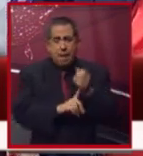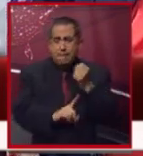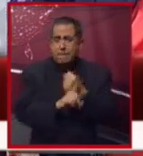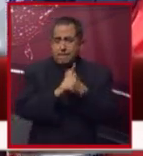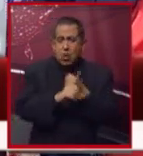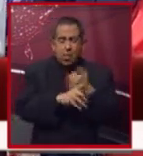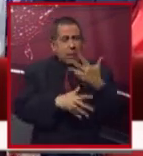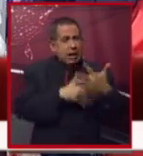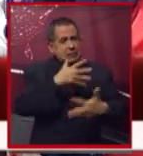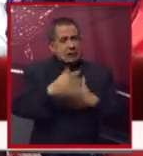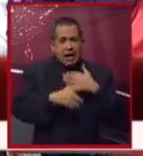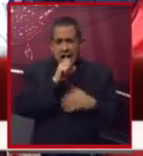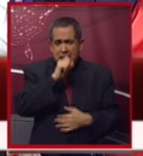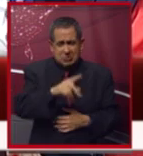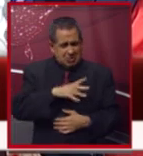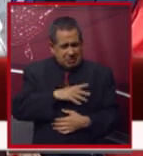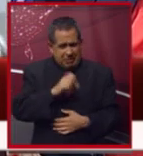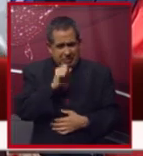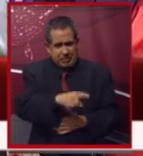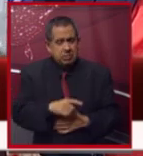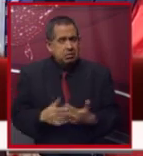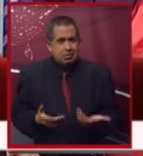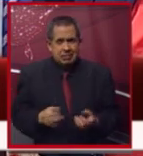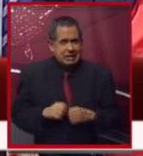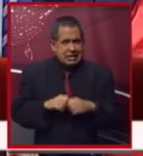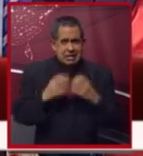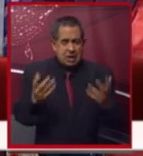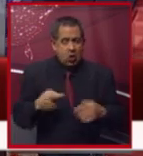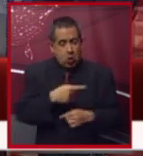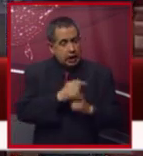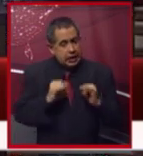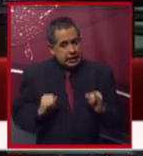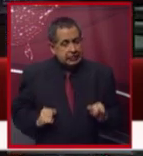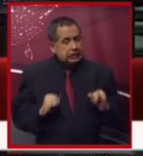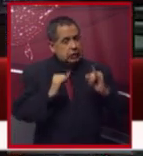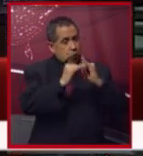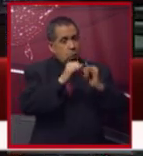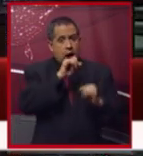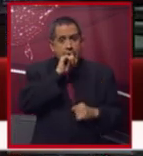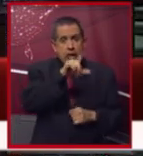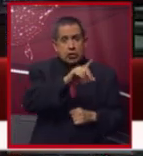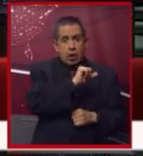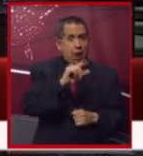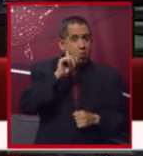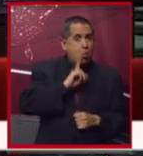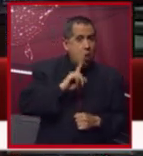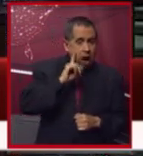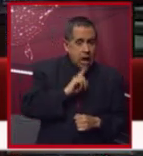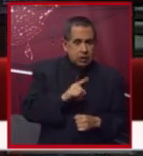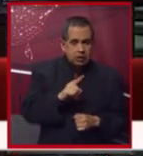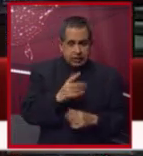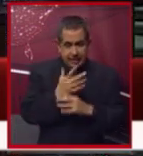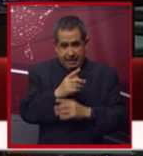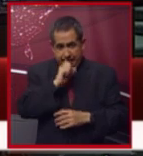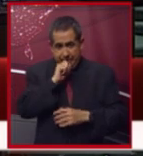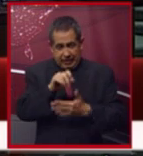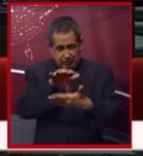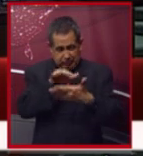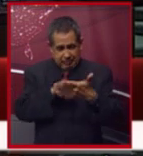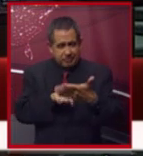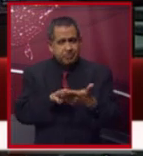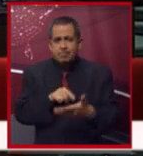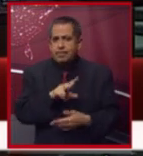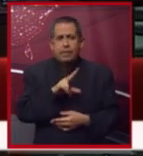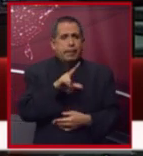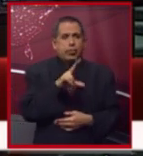problemas en Jalisco. Queda claro que el Instituto Jalisciense de las Mujeres, y lo dice el dictamen,